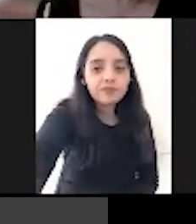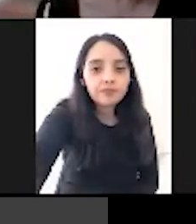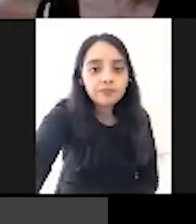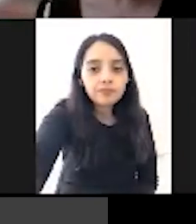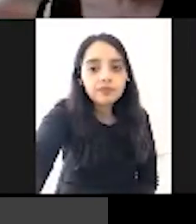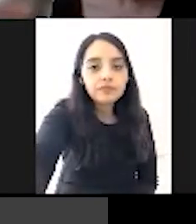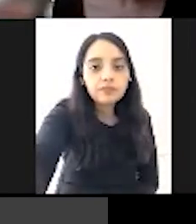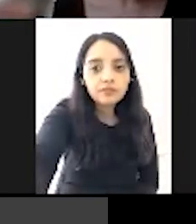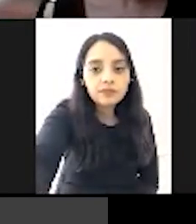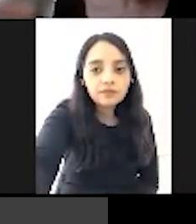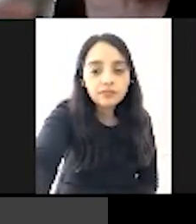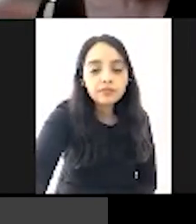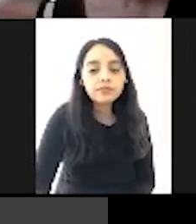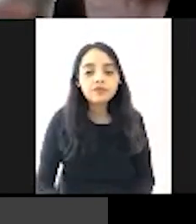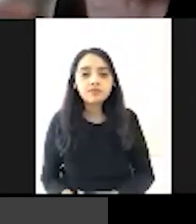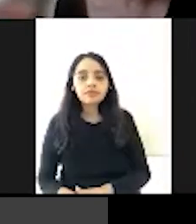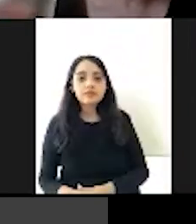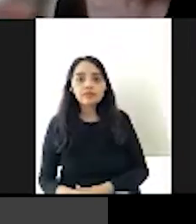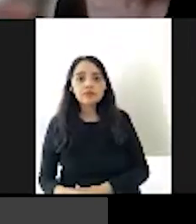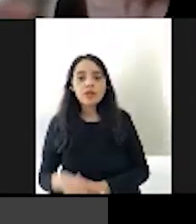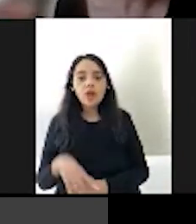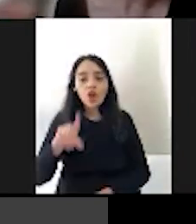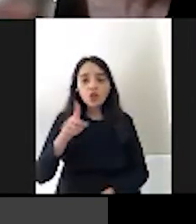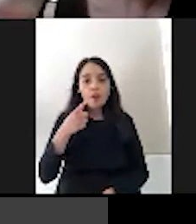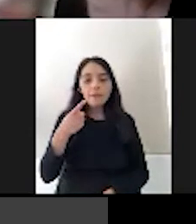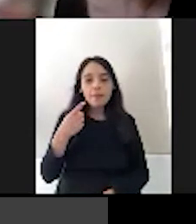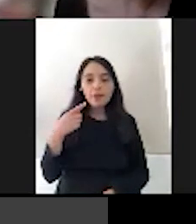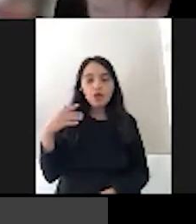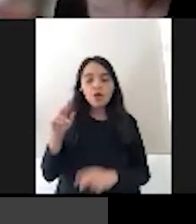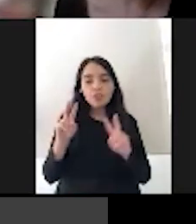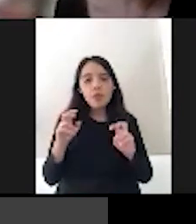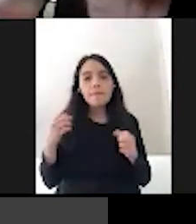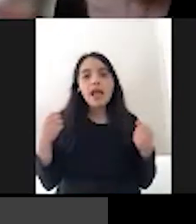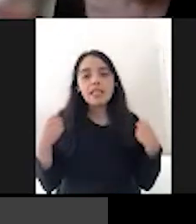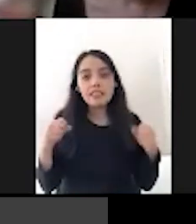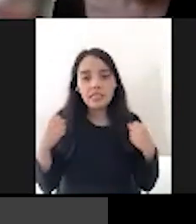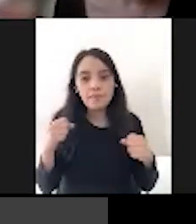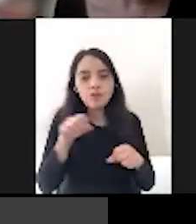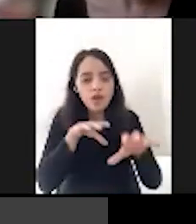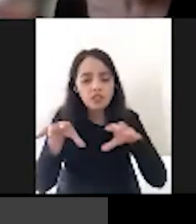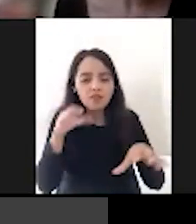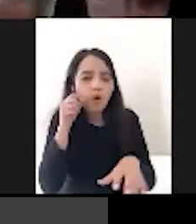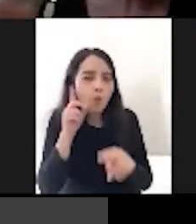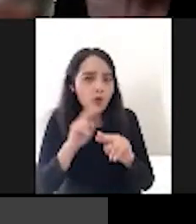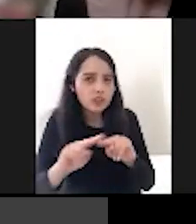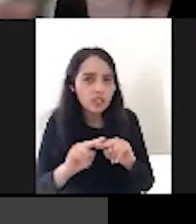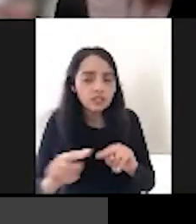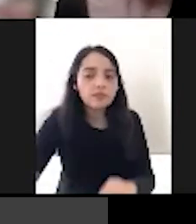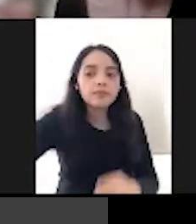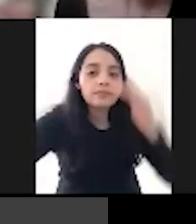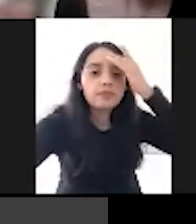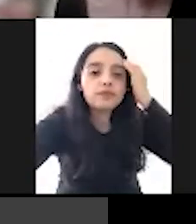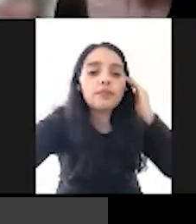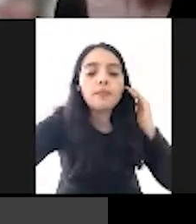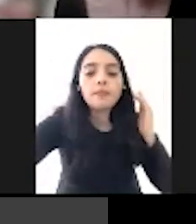Lo primero es en relación al entrenamiento, en qué tipo de tareas realizamos este entrenamiento. Uno de los primeros puntos que me parece